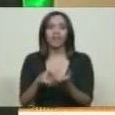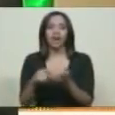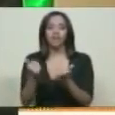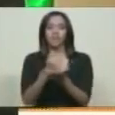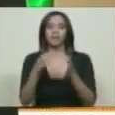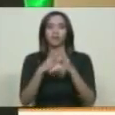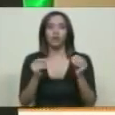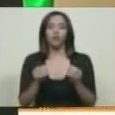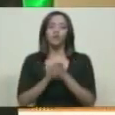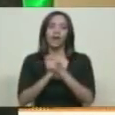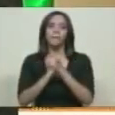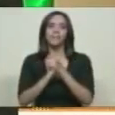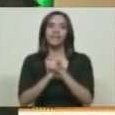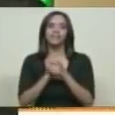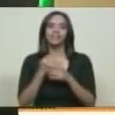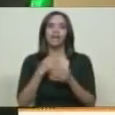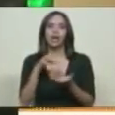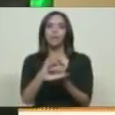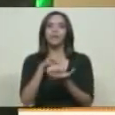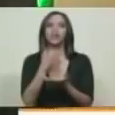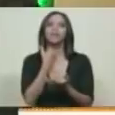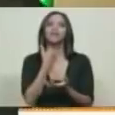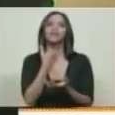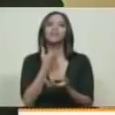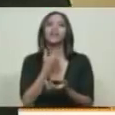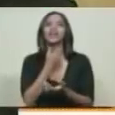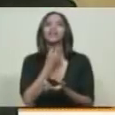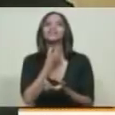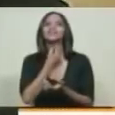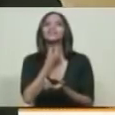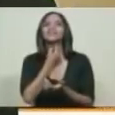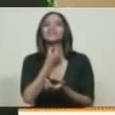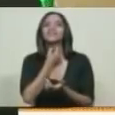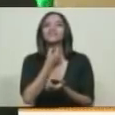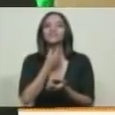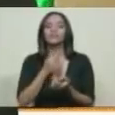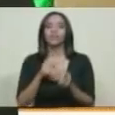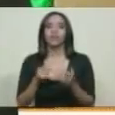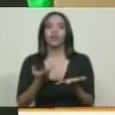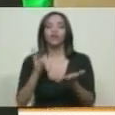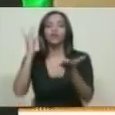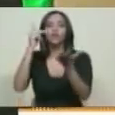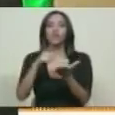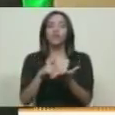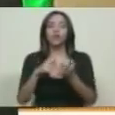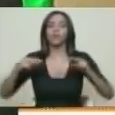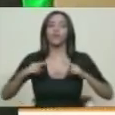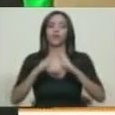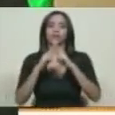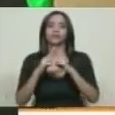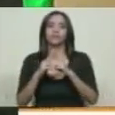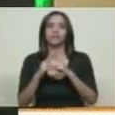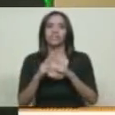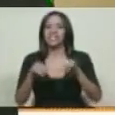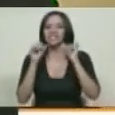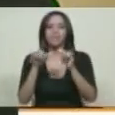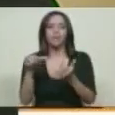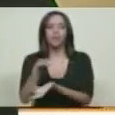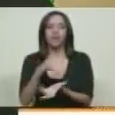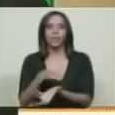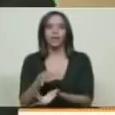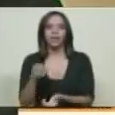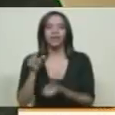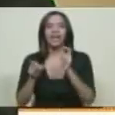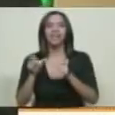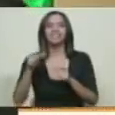una amiga tenía mala garganta y fuimos ahí de casualidad. Como no había a mí, fuimos a los Palos Grandes y nos encontramos con la misma escena. Y la gente decía, en